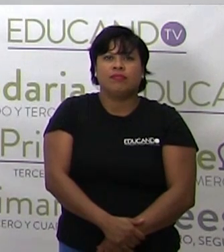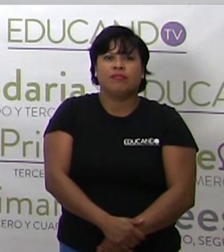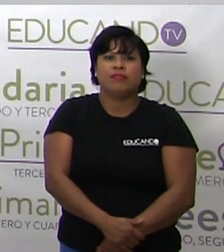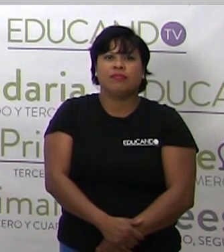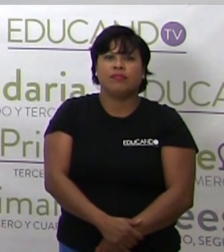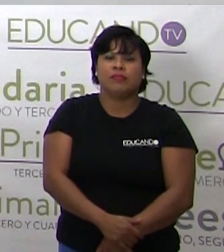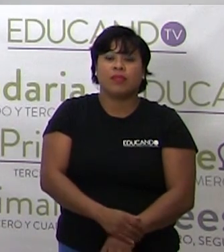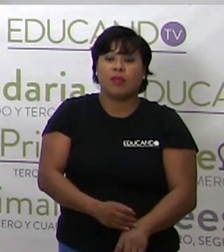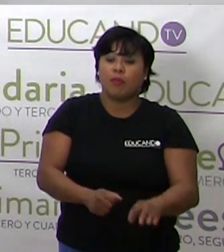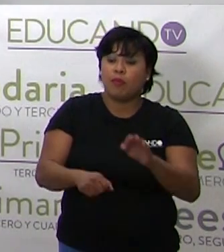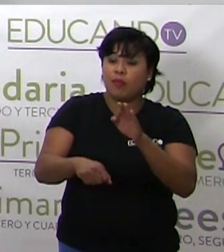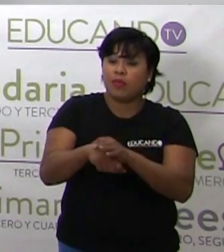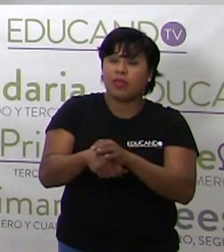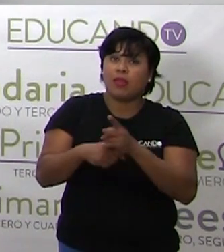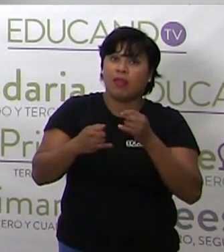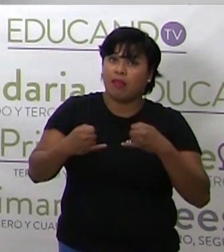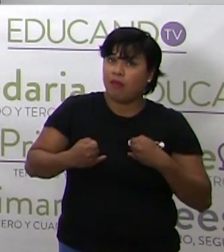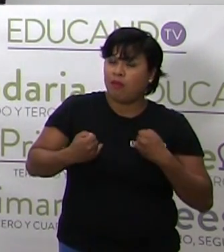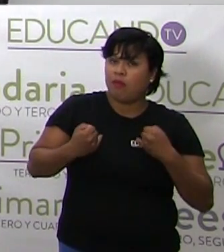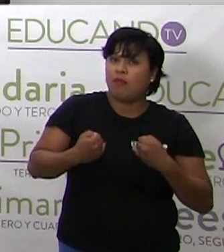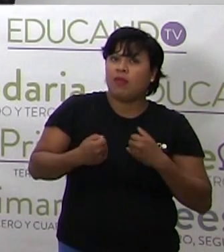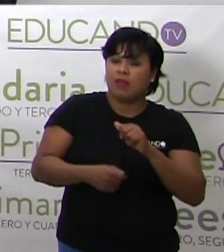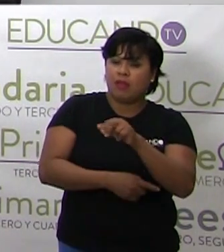a la joven